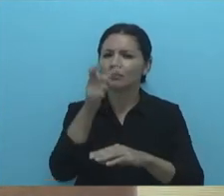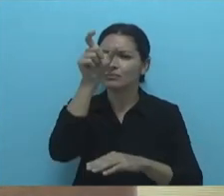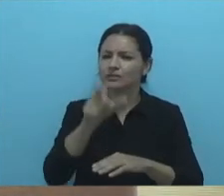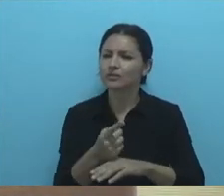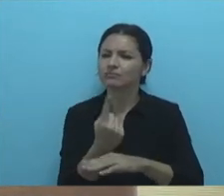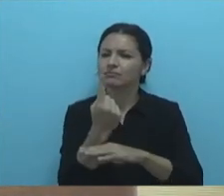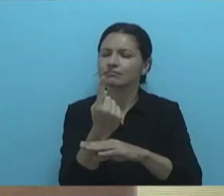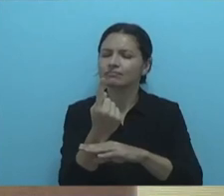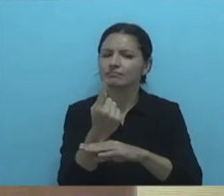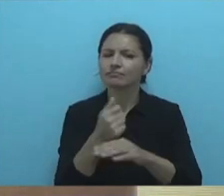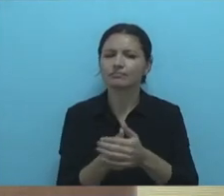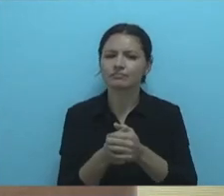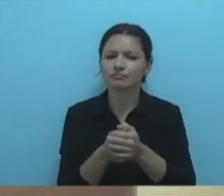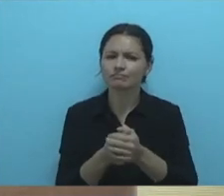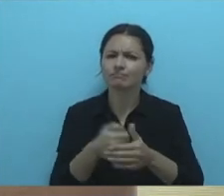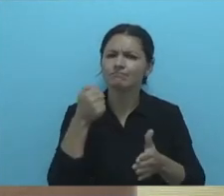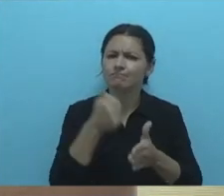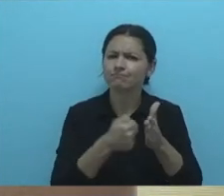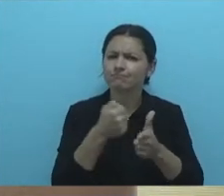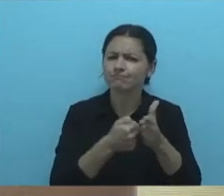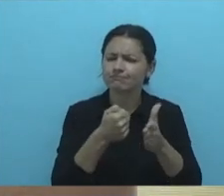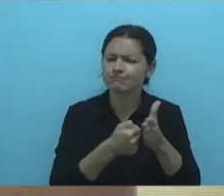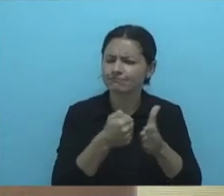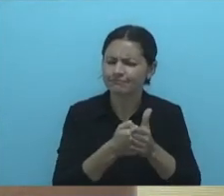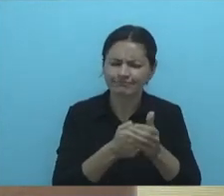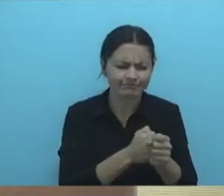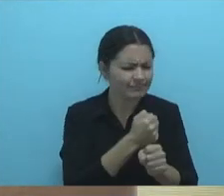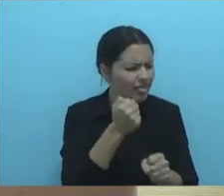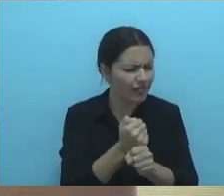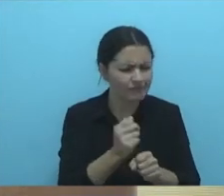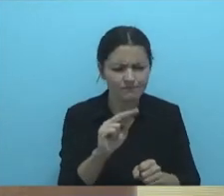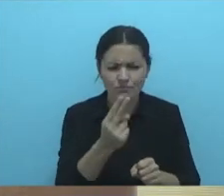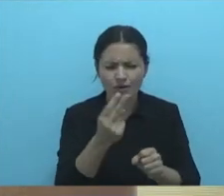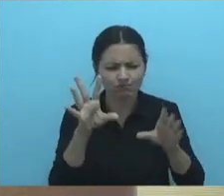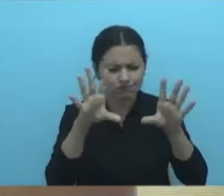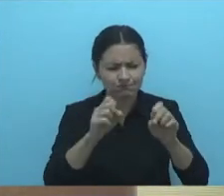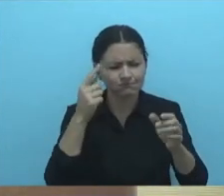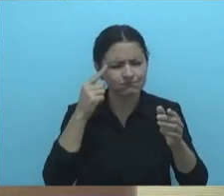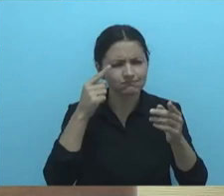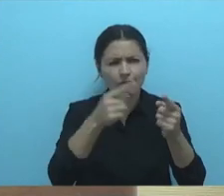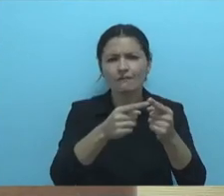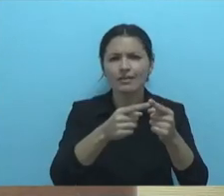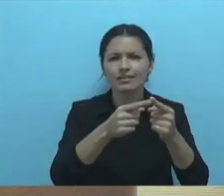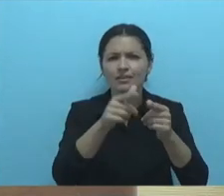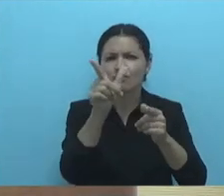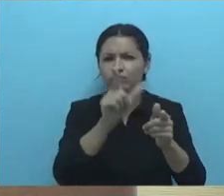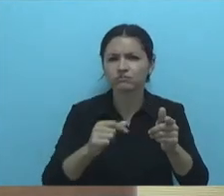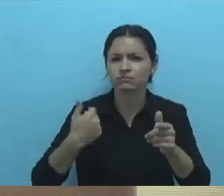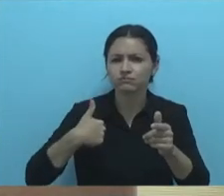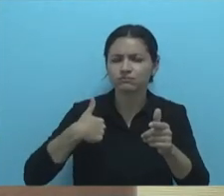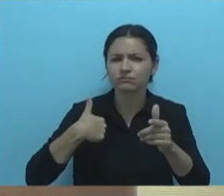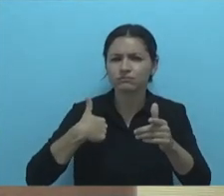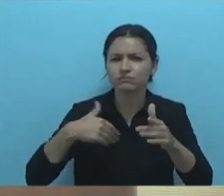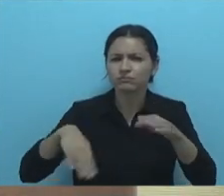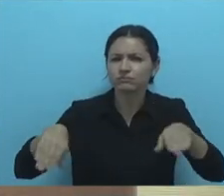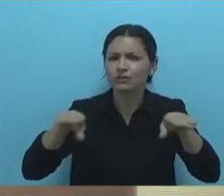quemó en Pos de construir su sueño de un país independiente y con igualdad y en forma paralela recuperar la